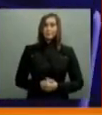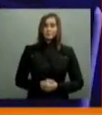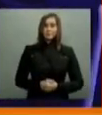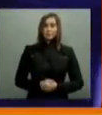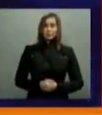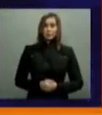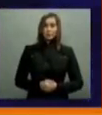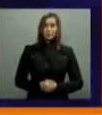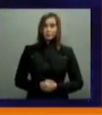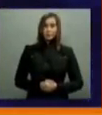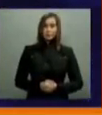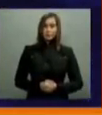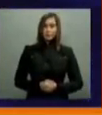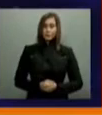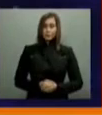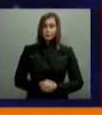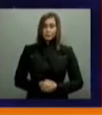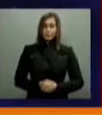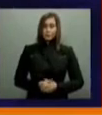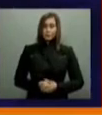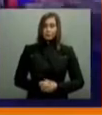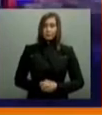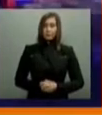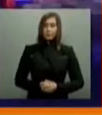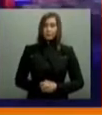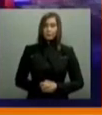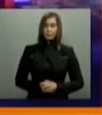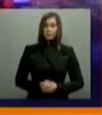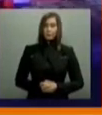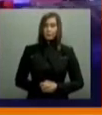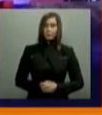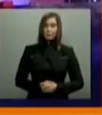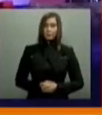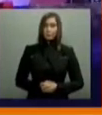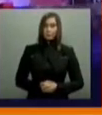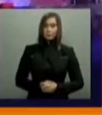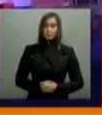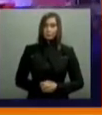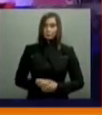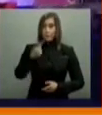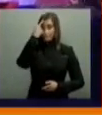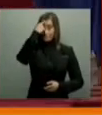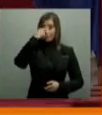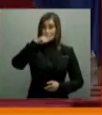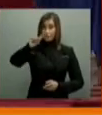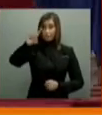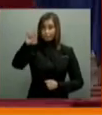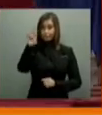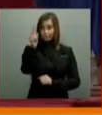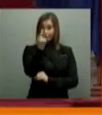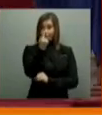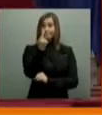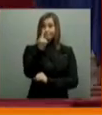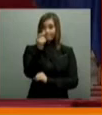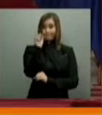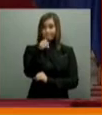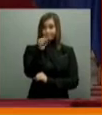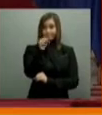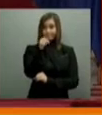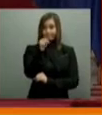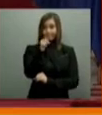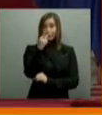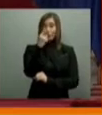estos aspectos que son básicamente éticos y morales con relación a un presidente de la república eso me llama la